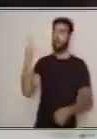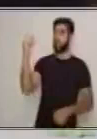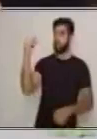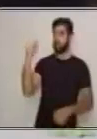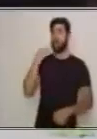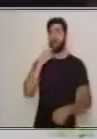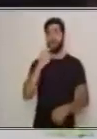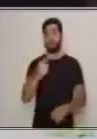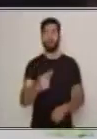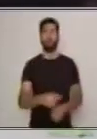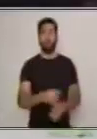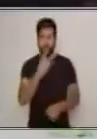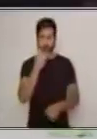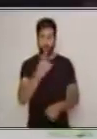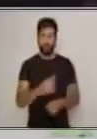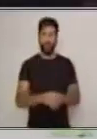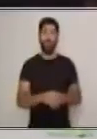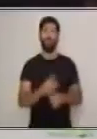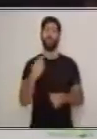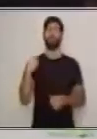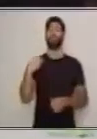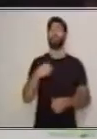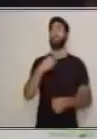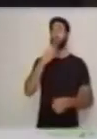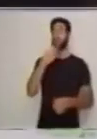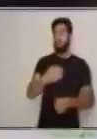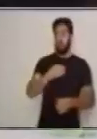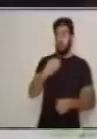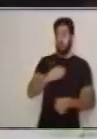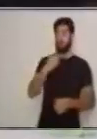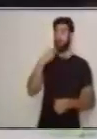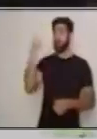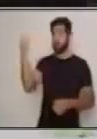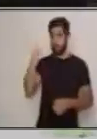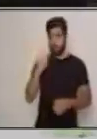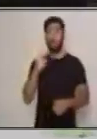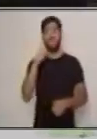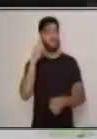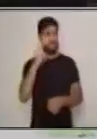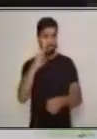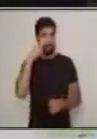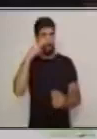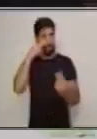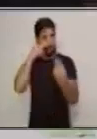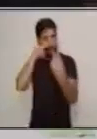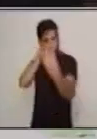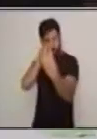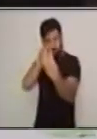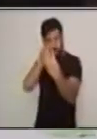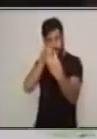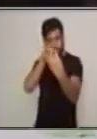las personas que están en nuestra casa acompañándonos a ver un punto fijo. Y cuando expones